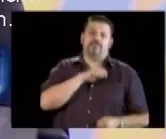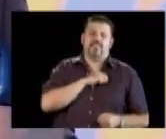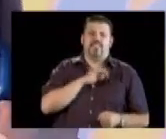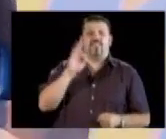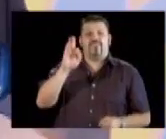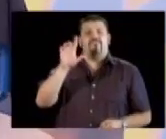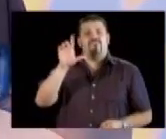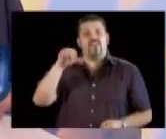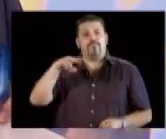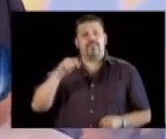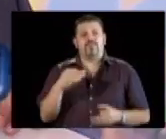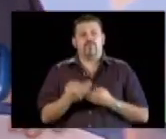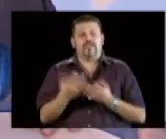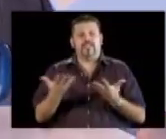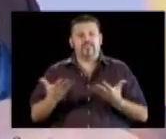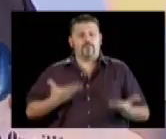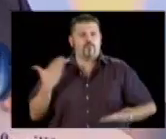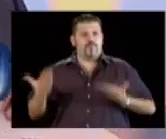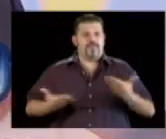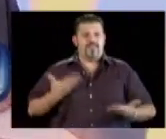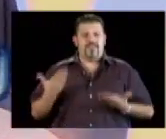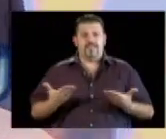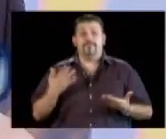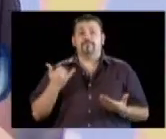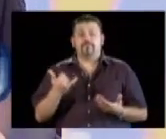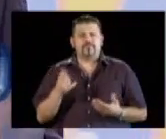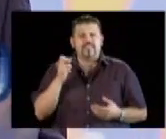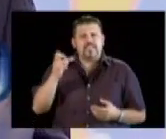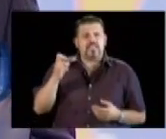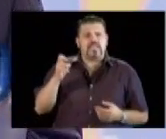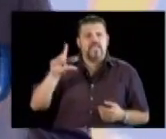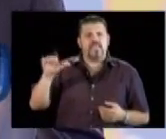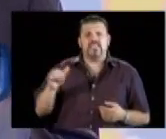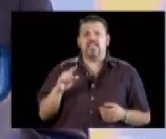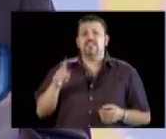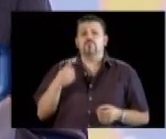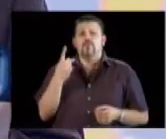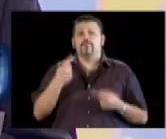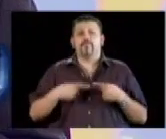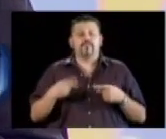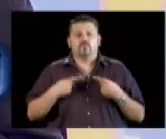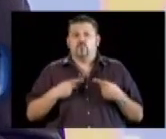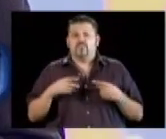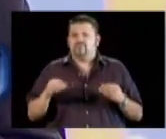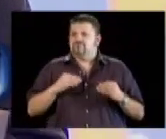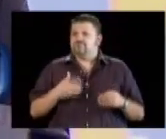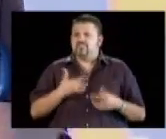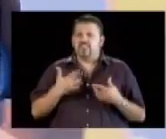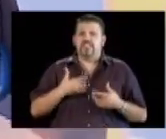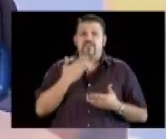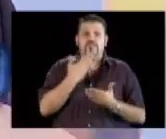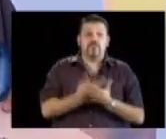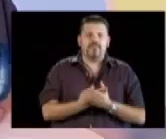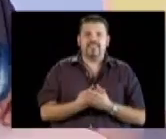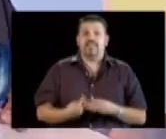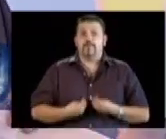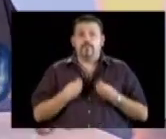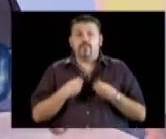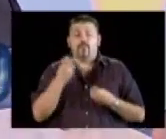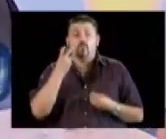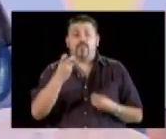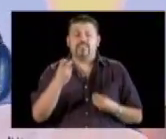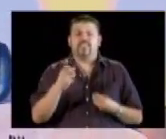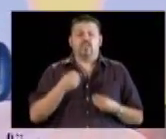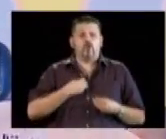saliendo adelante. Y ella es una de las personas que me motiva a seguir viviendo y entendiendo que OmniLife